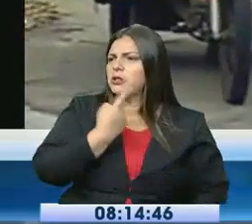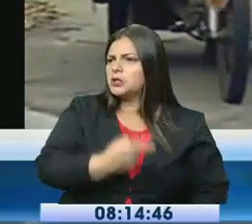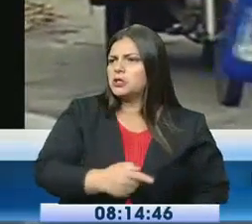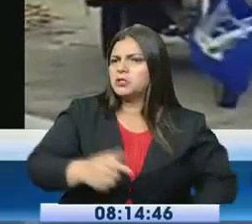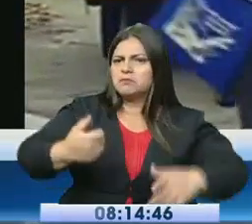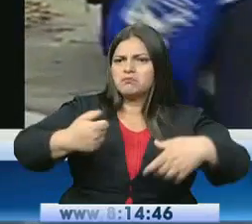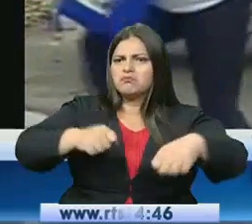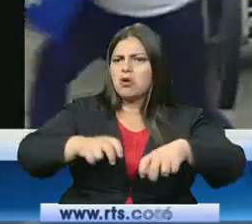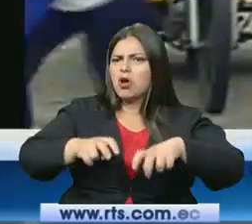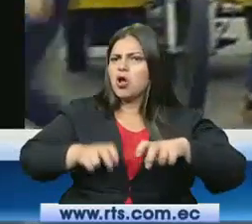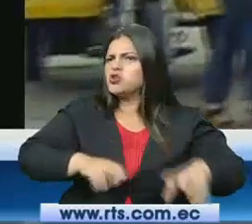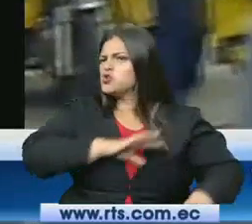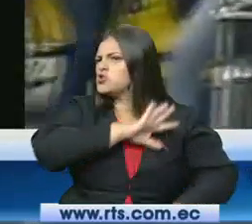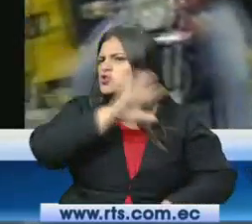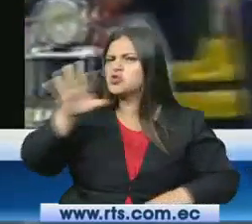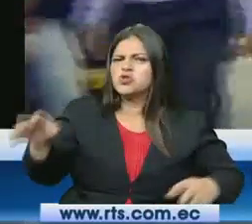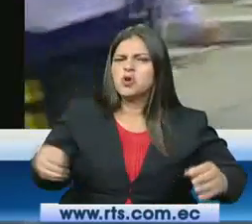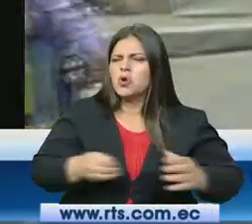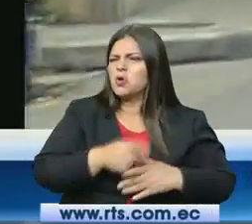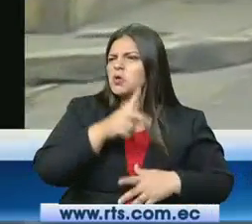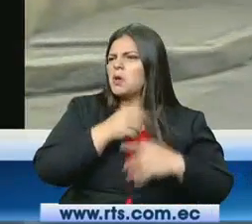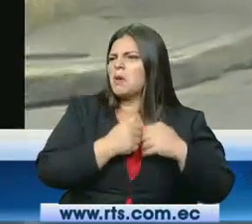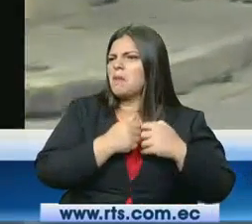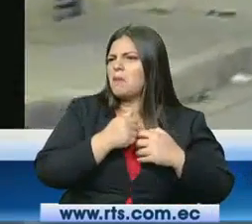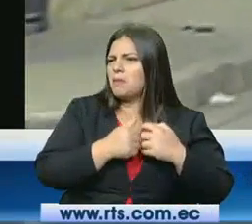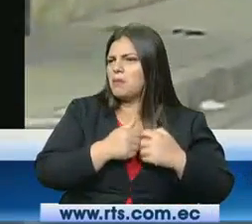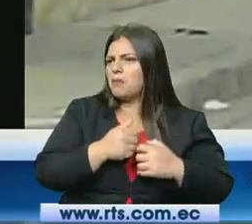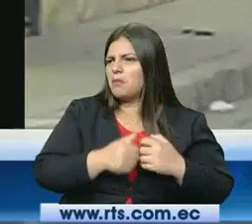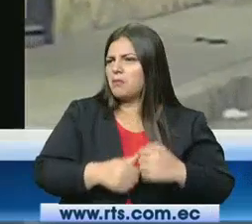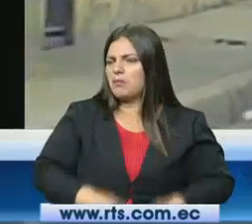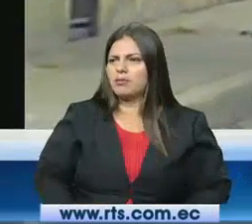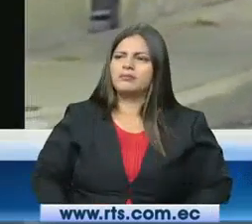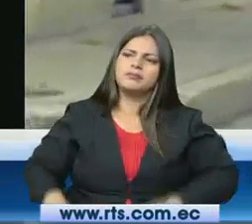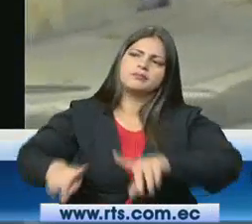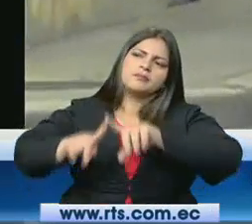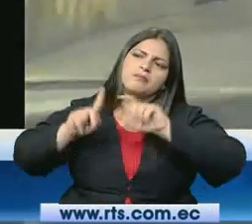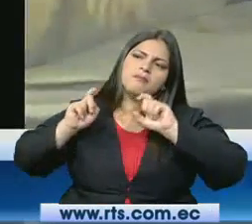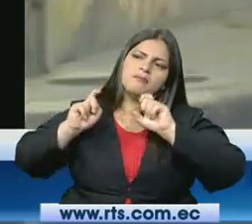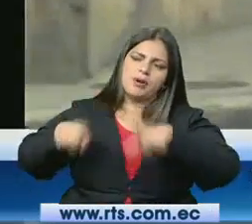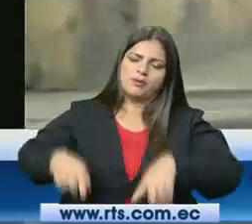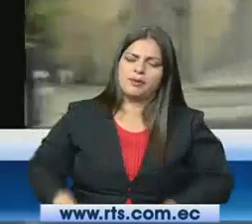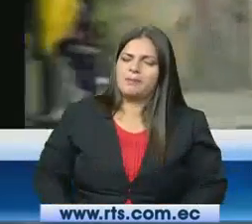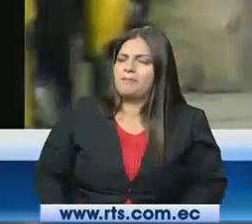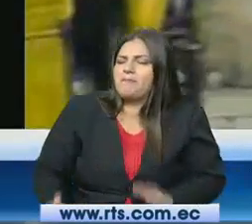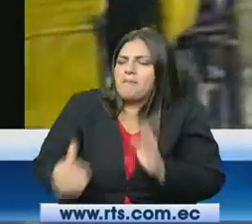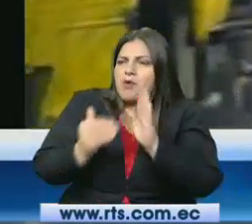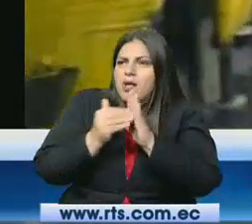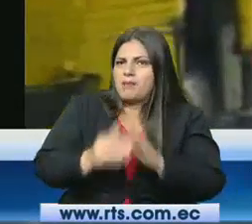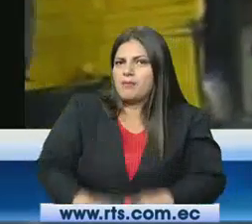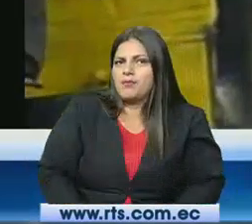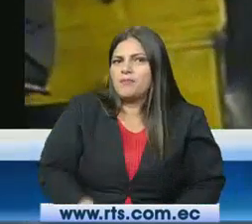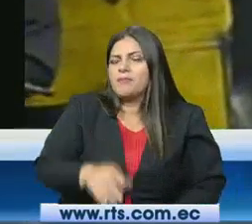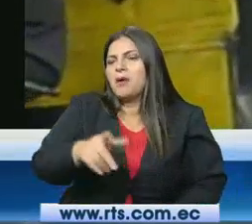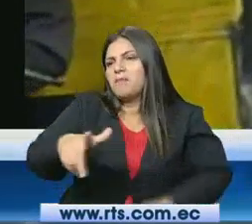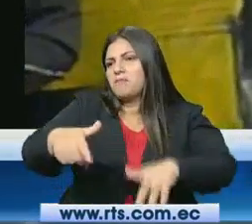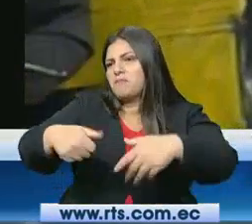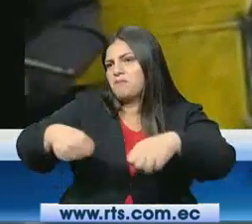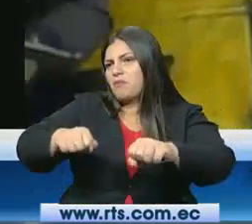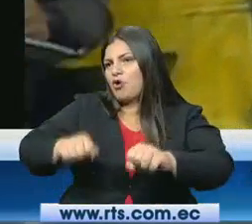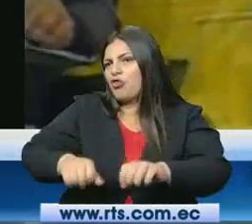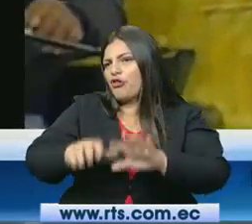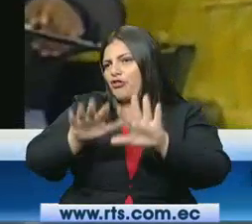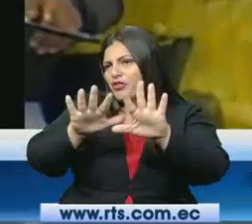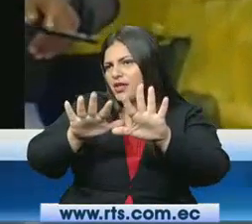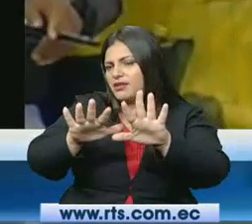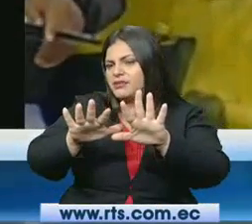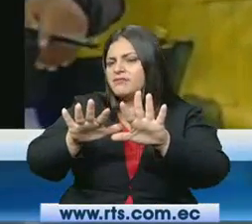la mayoría. Le voy a preguntar a usted, de 10 conductores de tricimotos, ¿cuántos trabajan ordenadamente? Ciertamente, si usted me dice